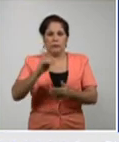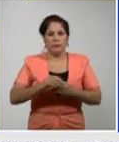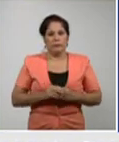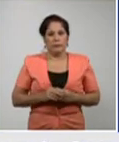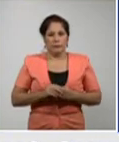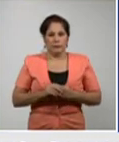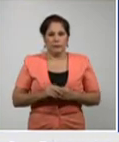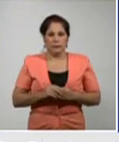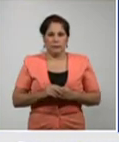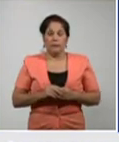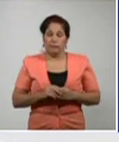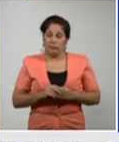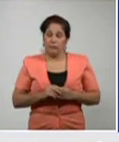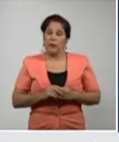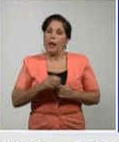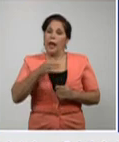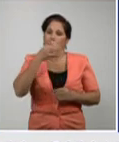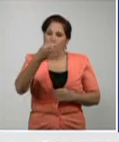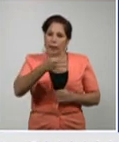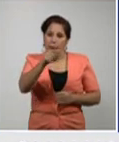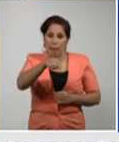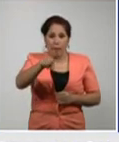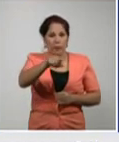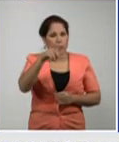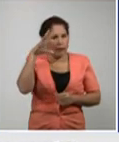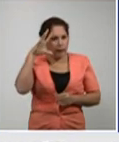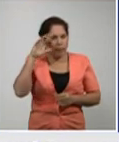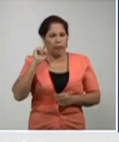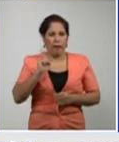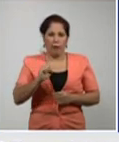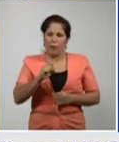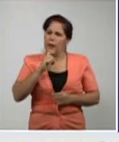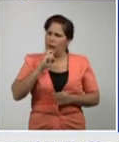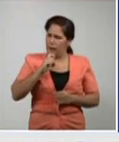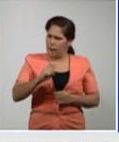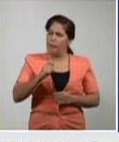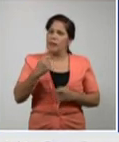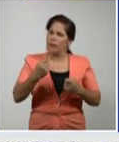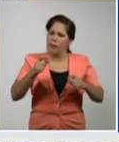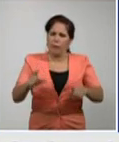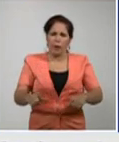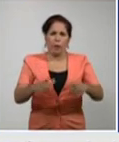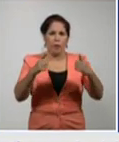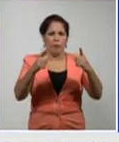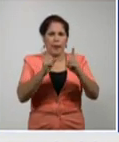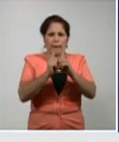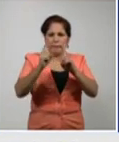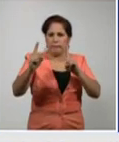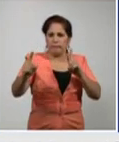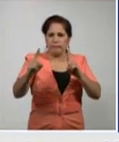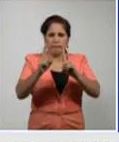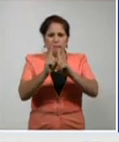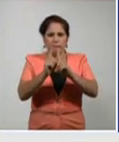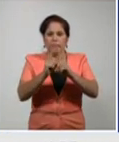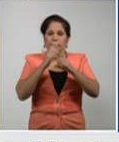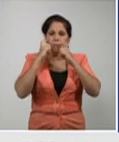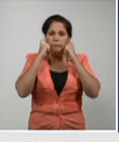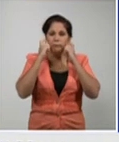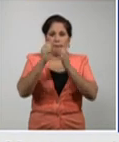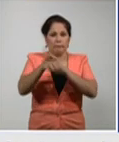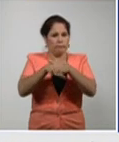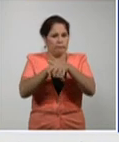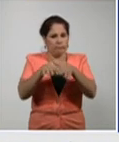que lo resaltamos para que nos demos cuenta de cómo tenemos que cumplir las cosas, y con una cifra